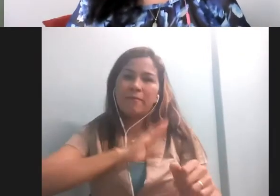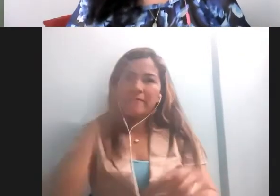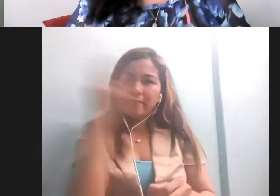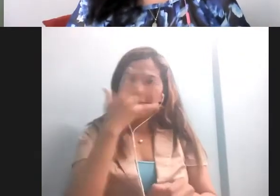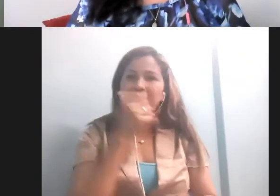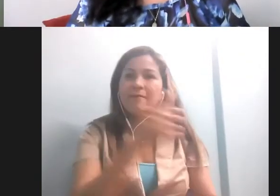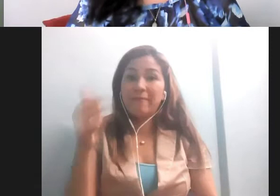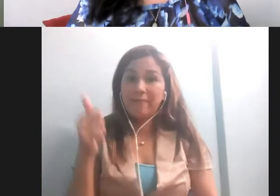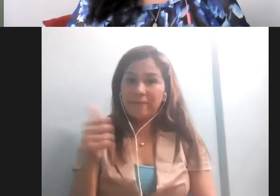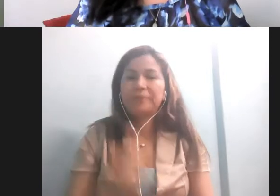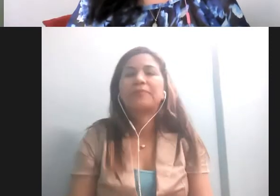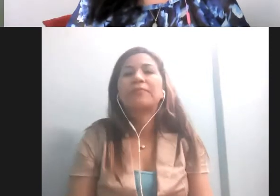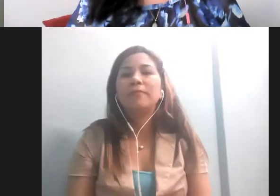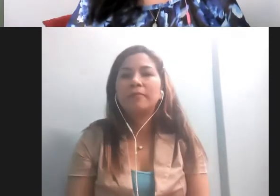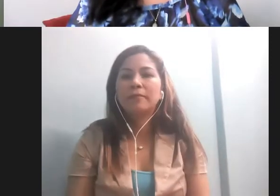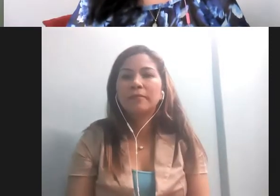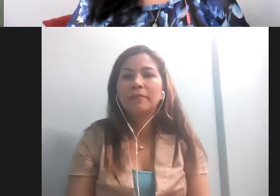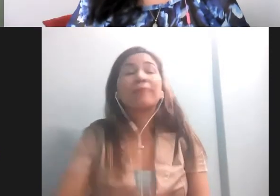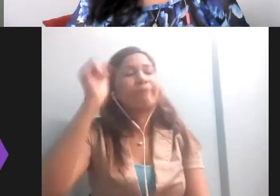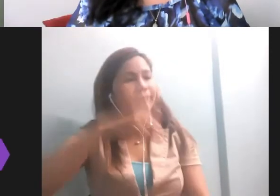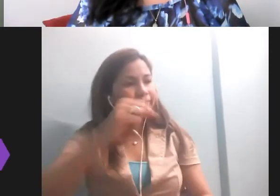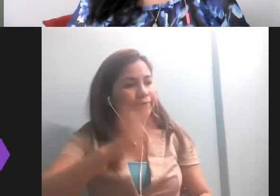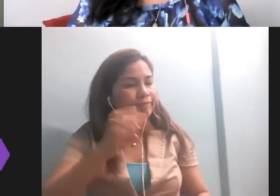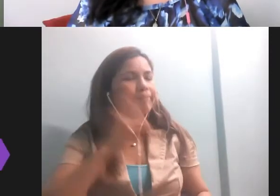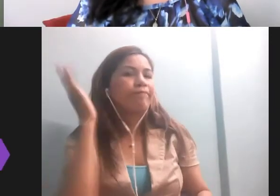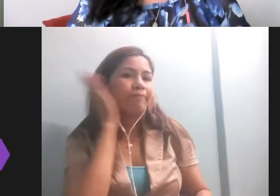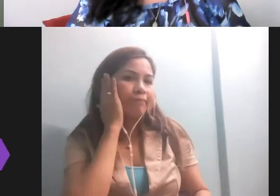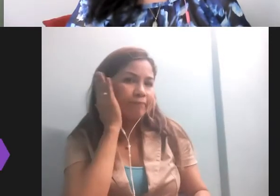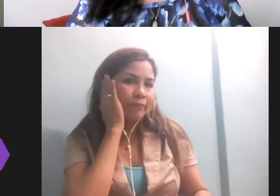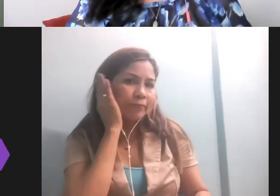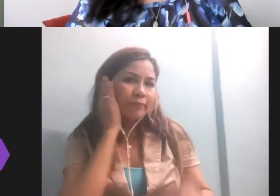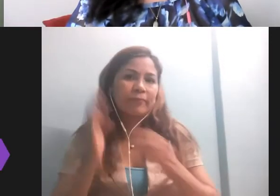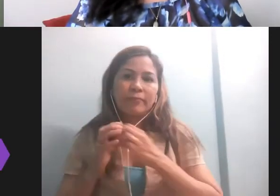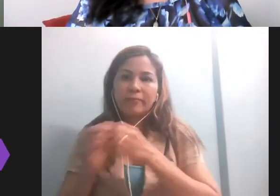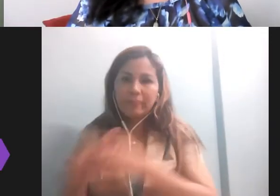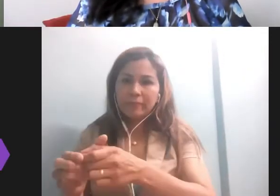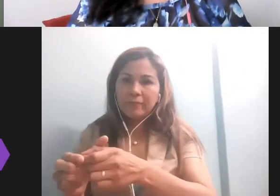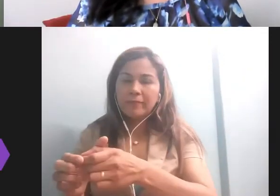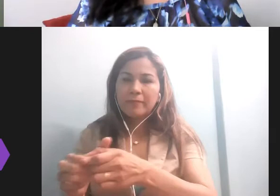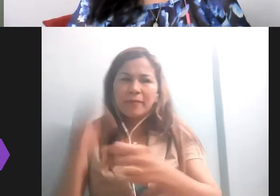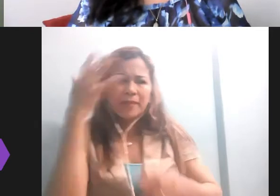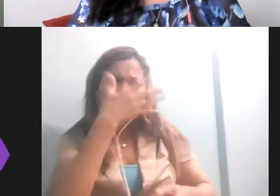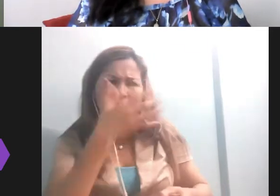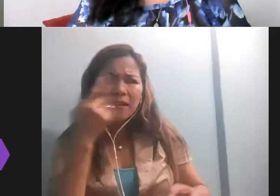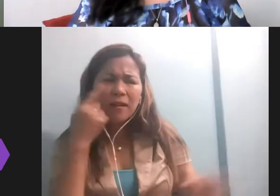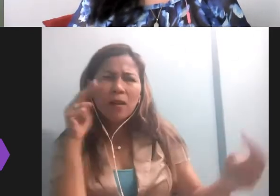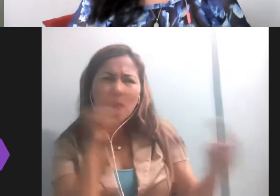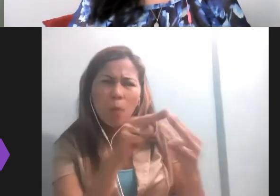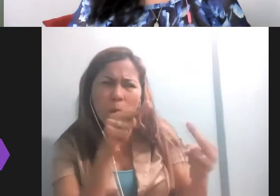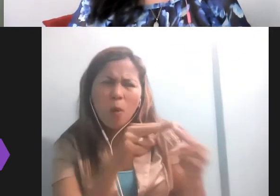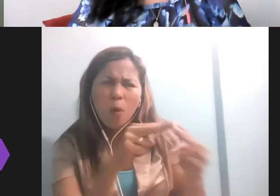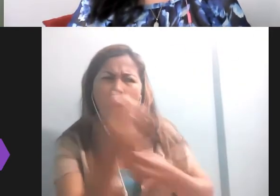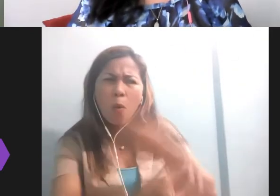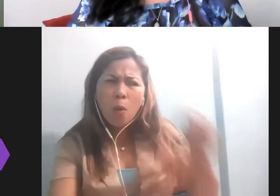Sí, en el caso de la comunidad sorda, ellos para colocar una seña tienen que conocerte y ver cuáles son